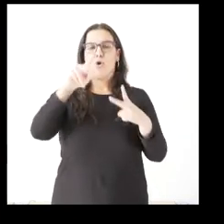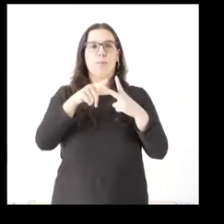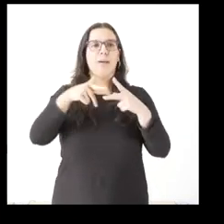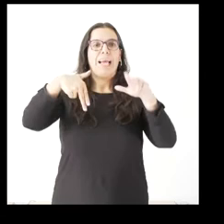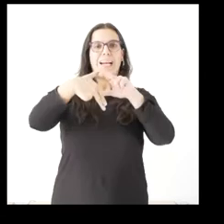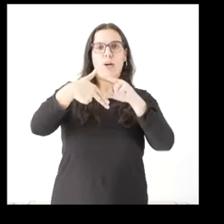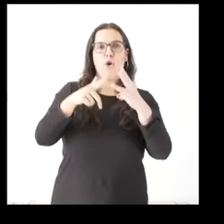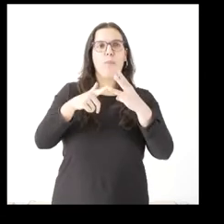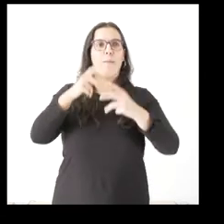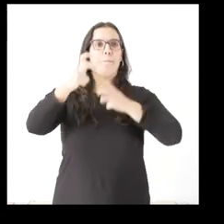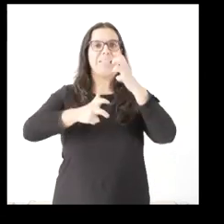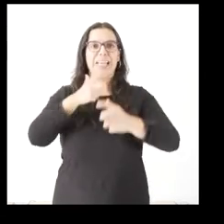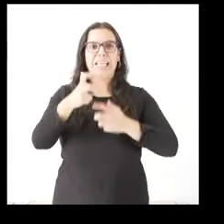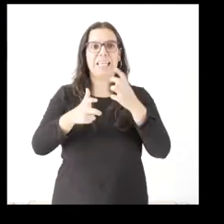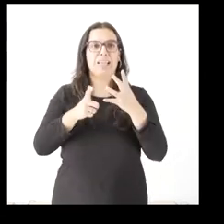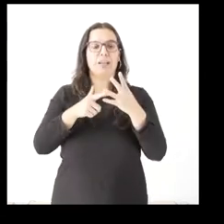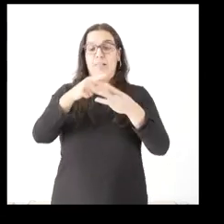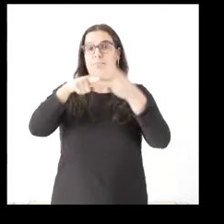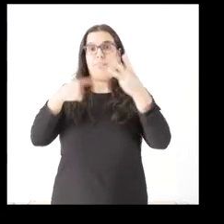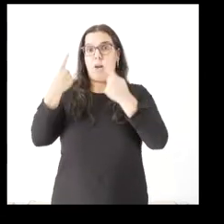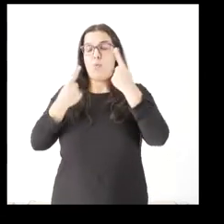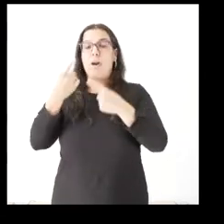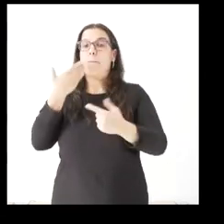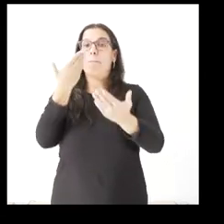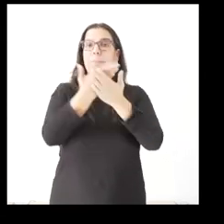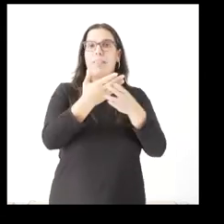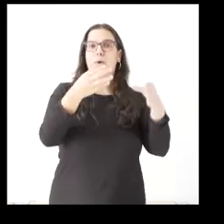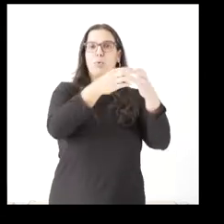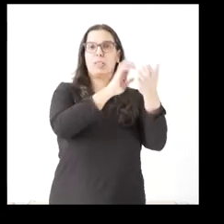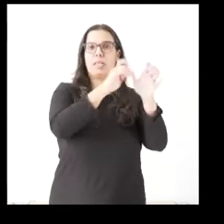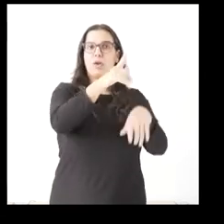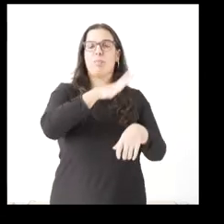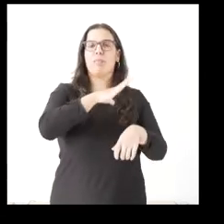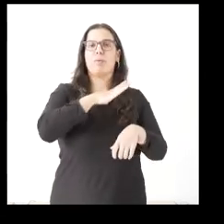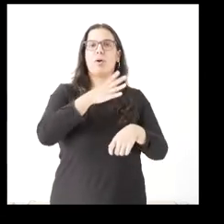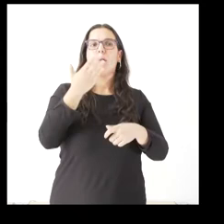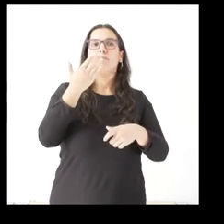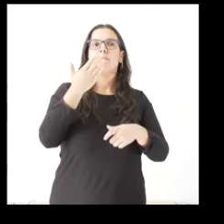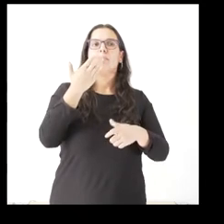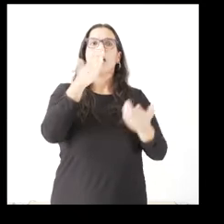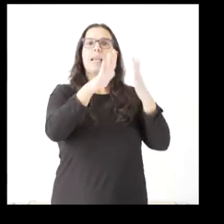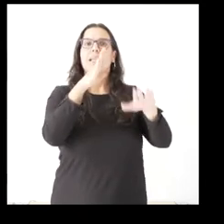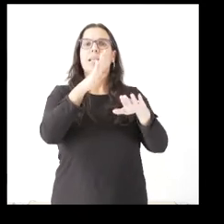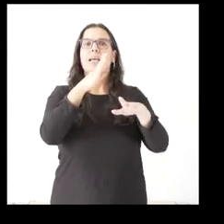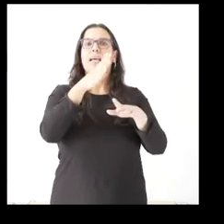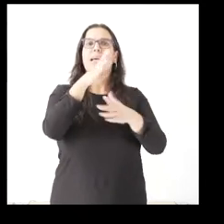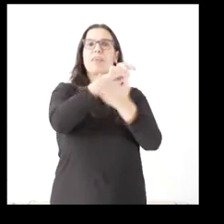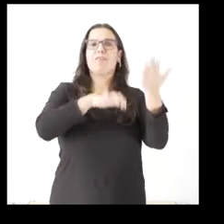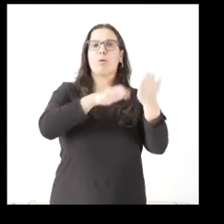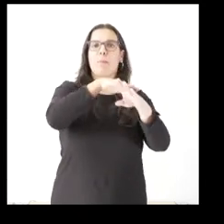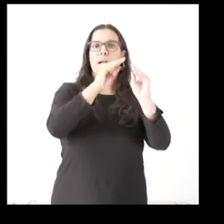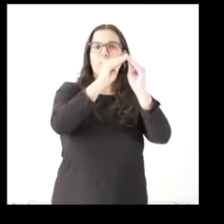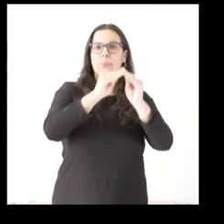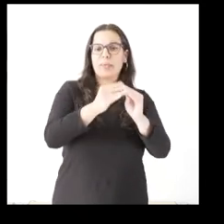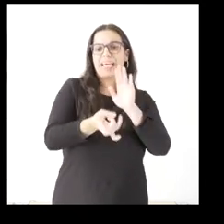Michelin le piden a la Junta que les licite un informe de viabilidad para implantar una nueva